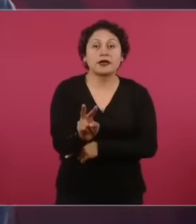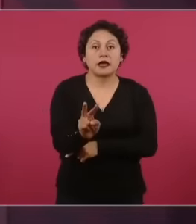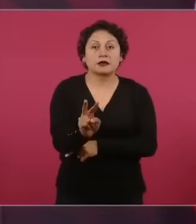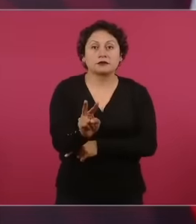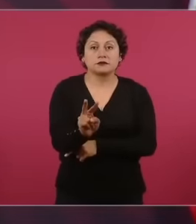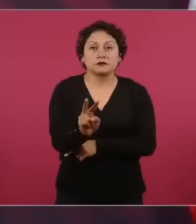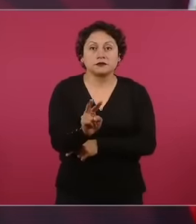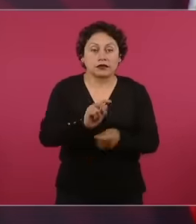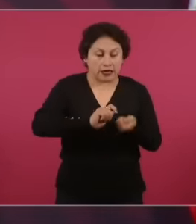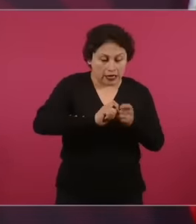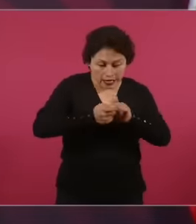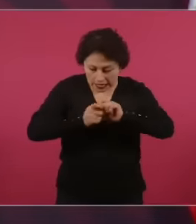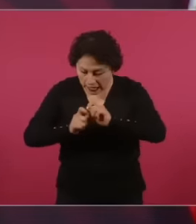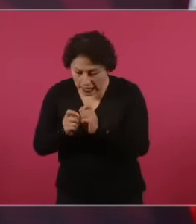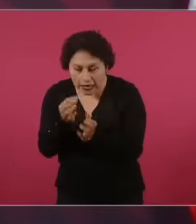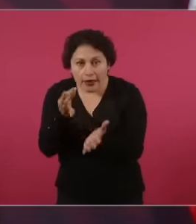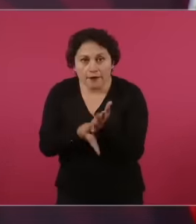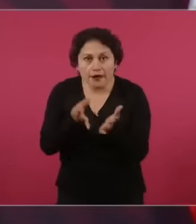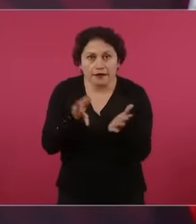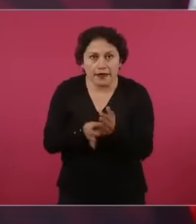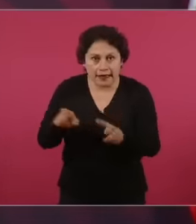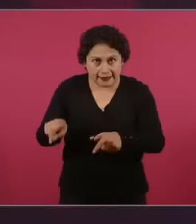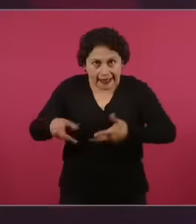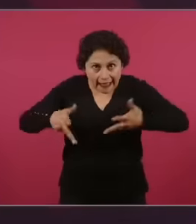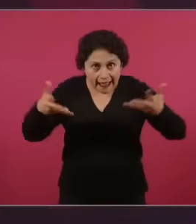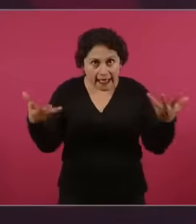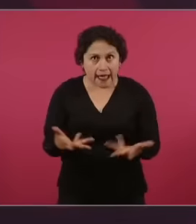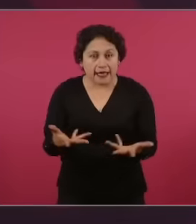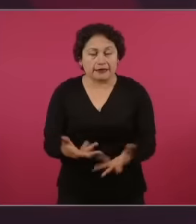tejidos, ¿no? Que hacen